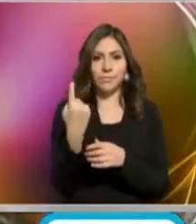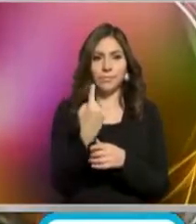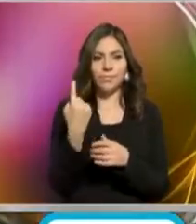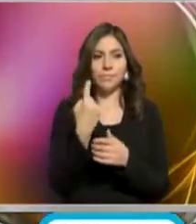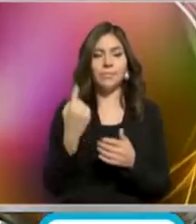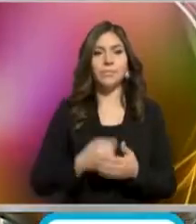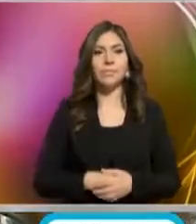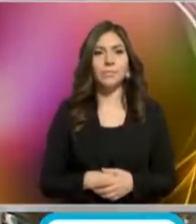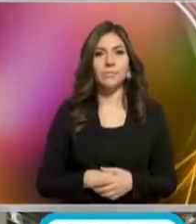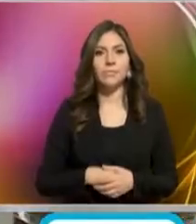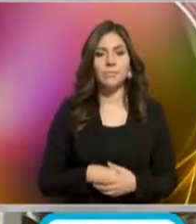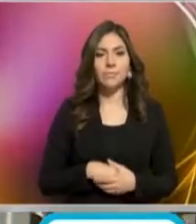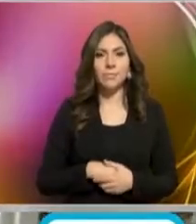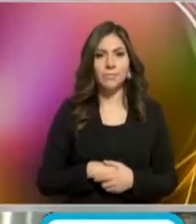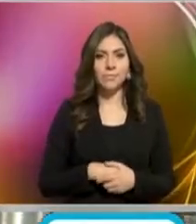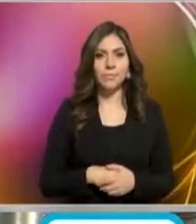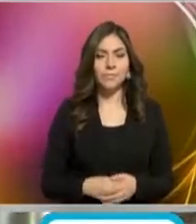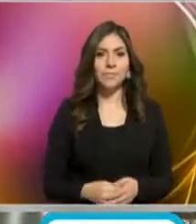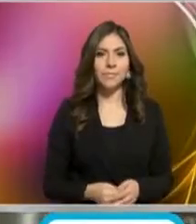Exacto. Ahí va.